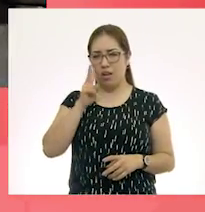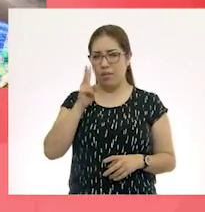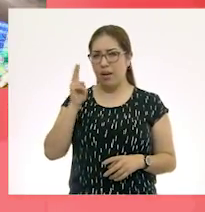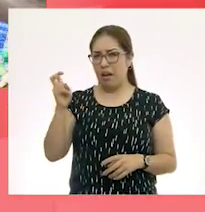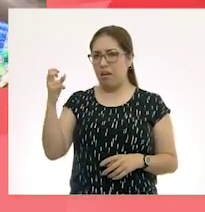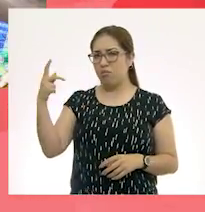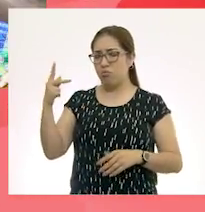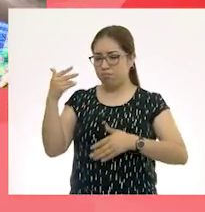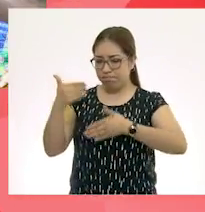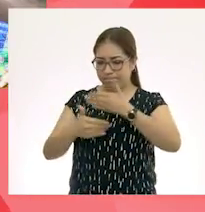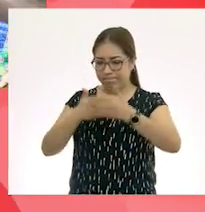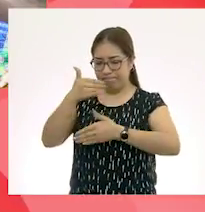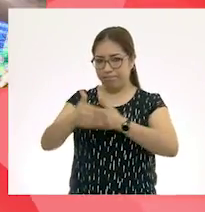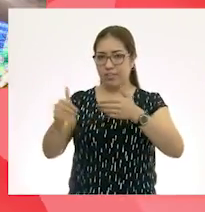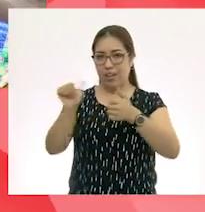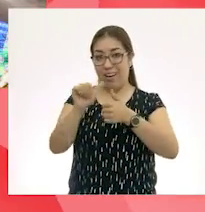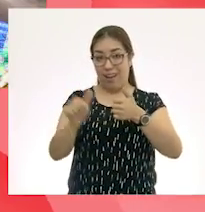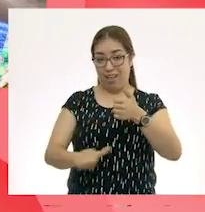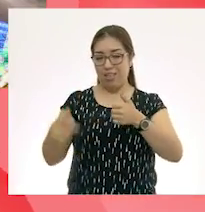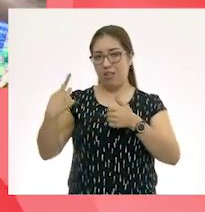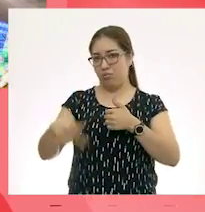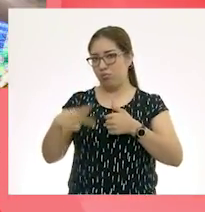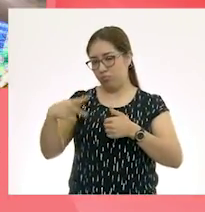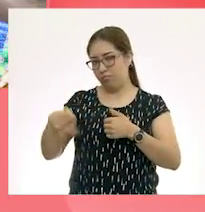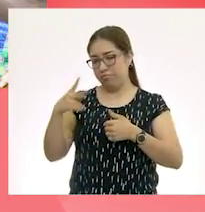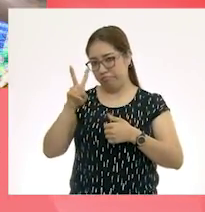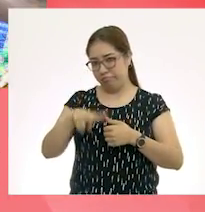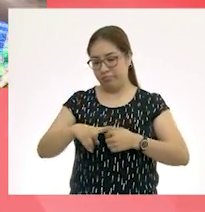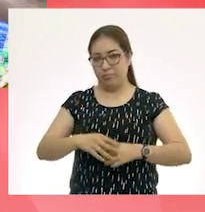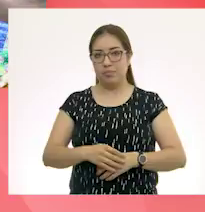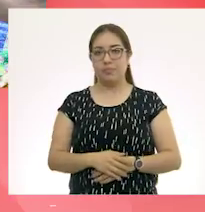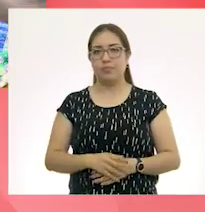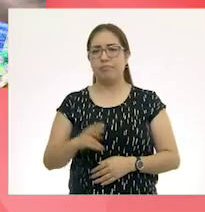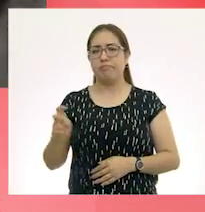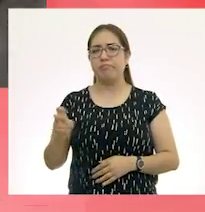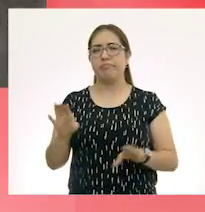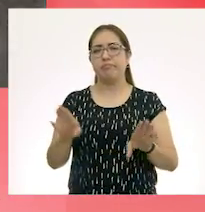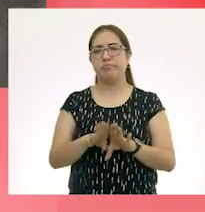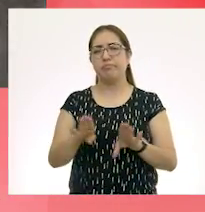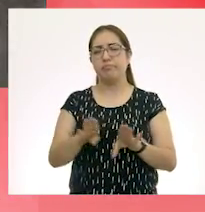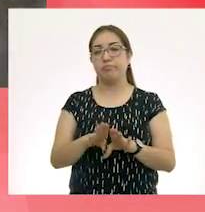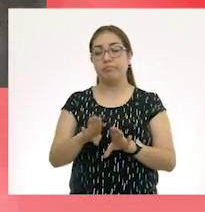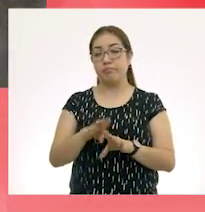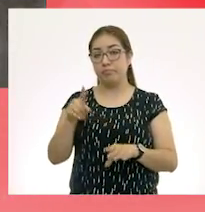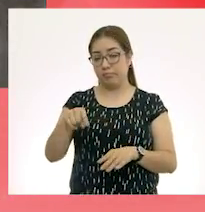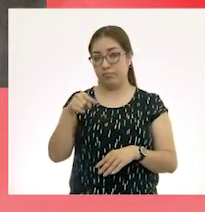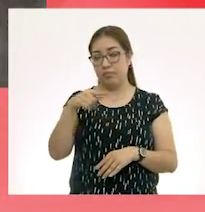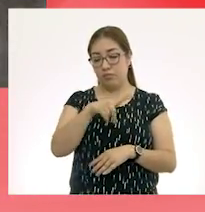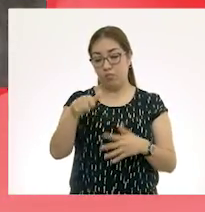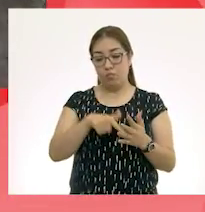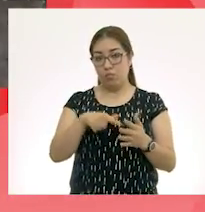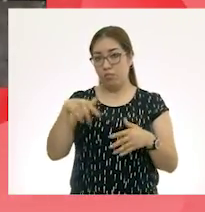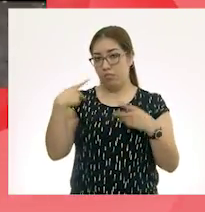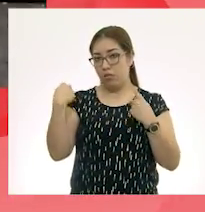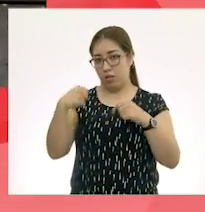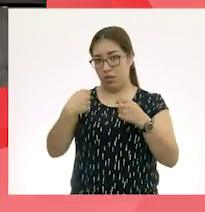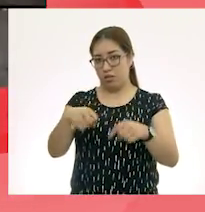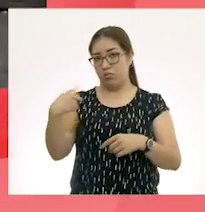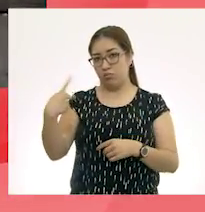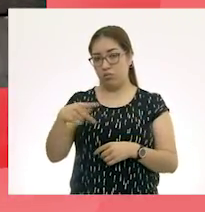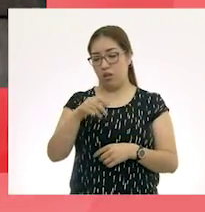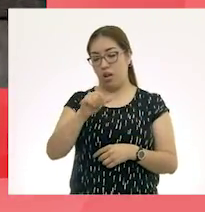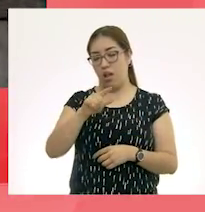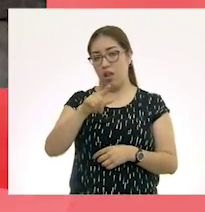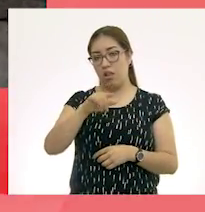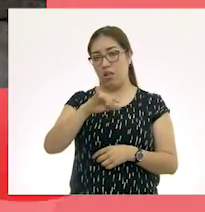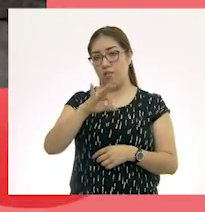proceso artesanal Ujú. de este elemento gastronómico de la Sierra Gorda, que son los alfajores, Sí.